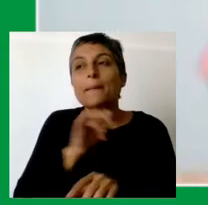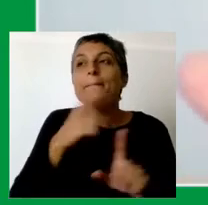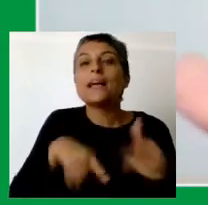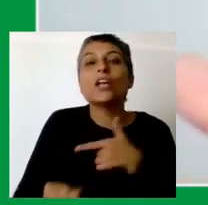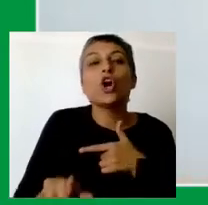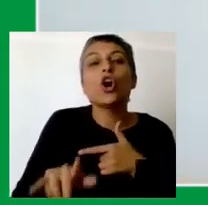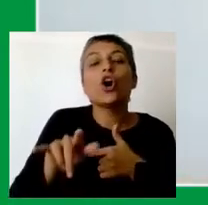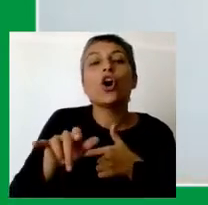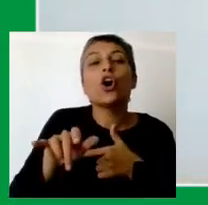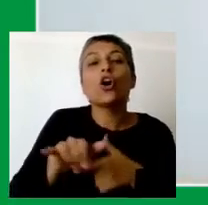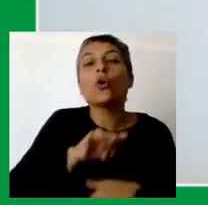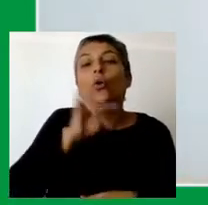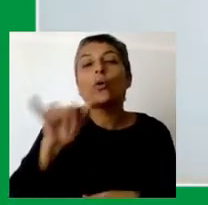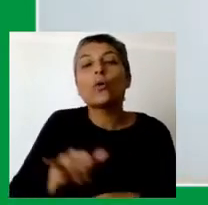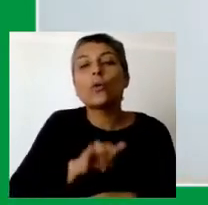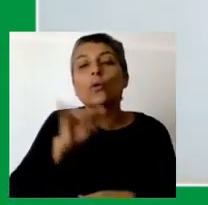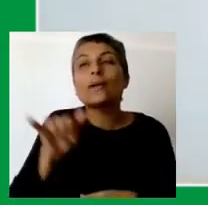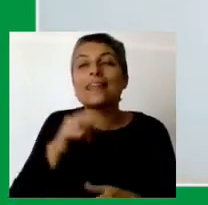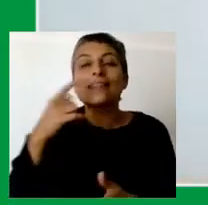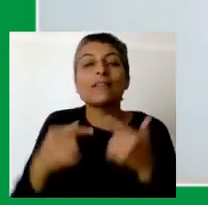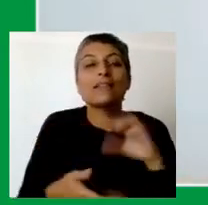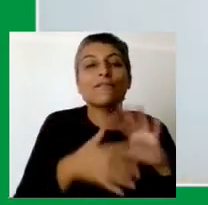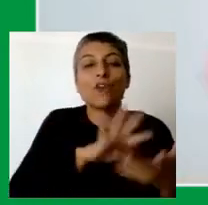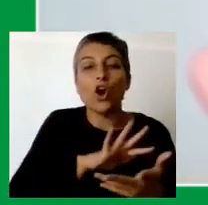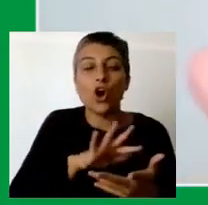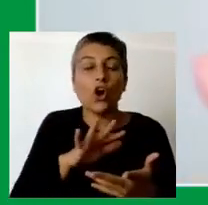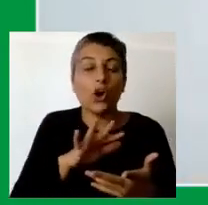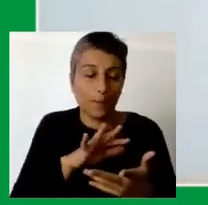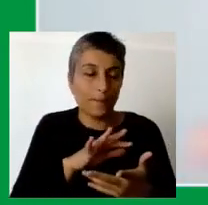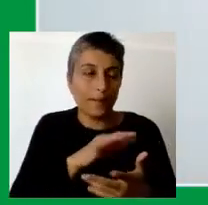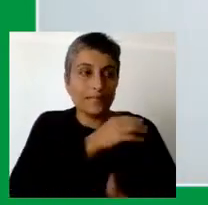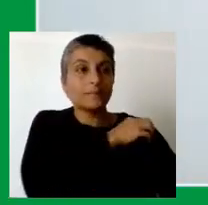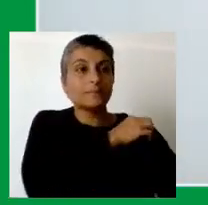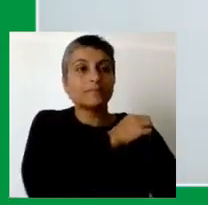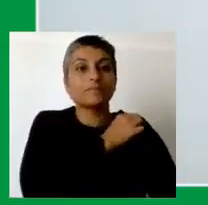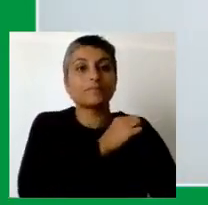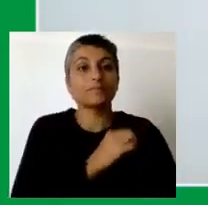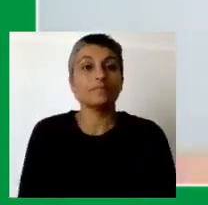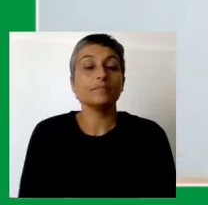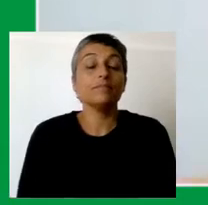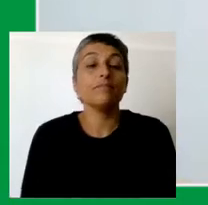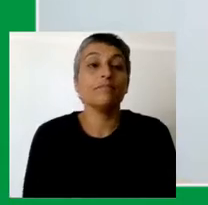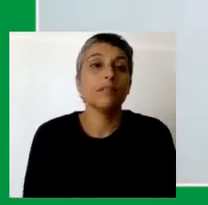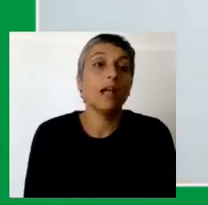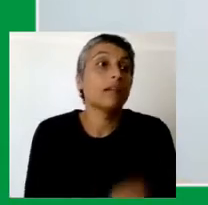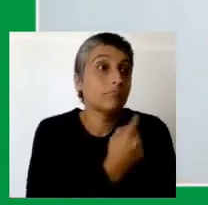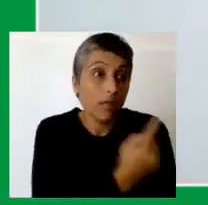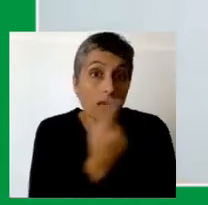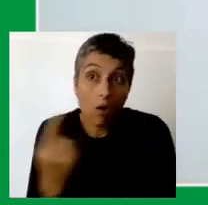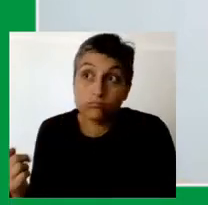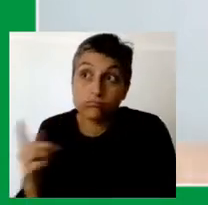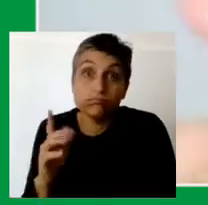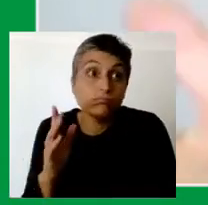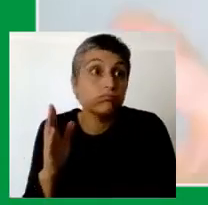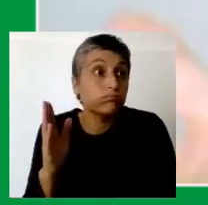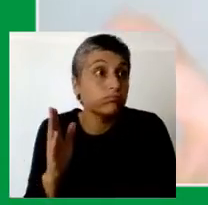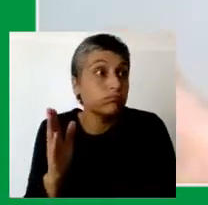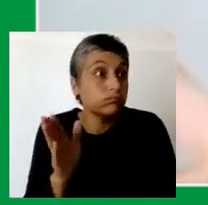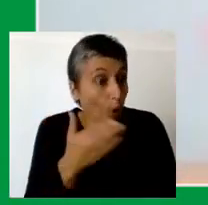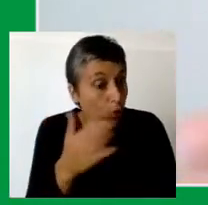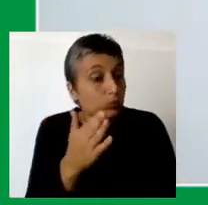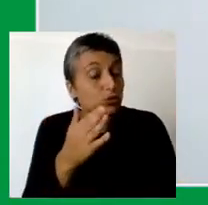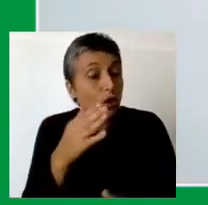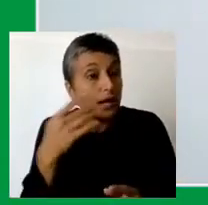de diferentes dispositivos, formatos y medios, y que cada una, digamos, de las producciones en estos